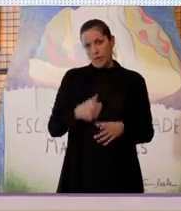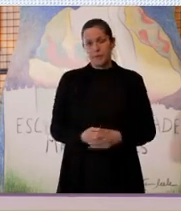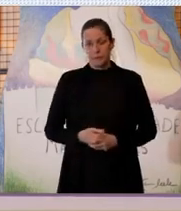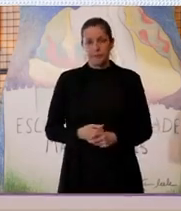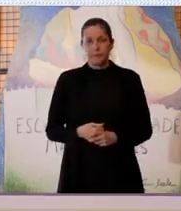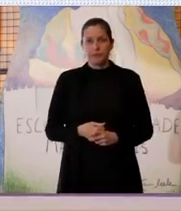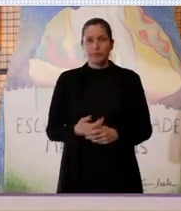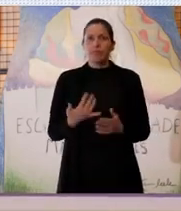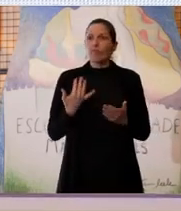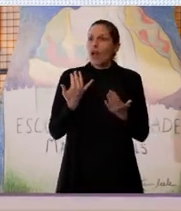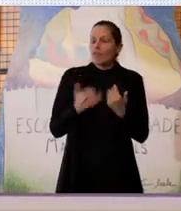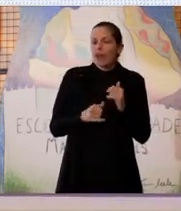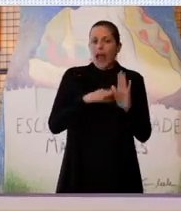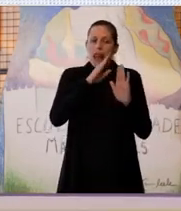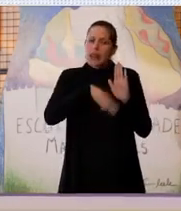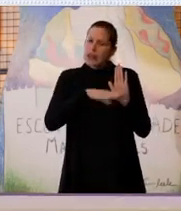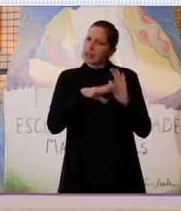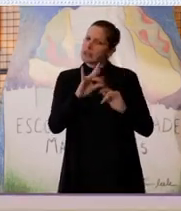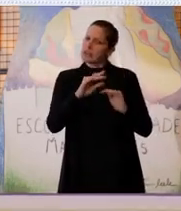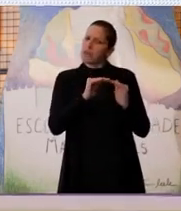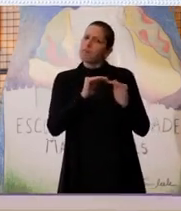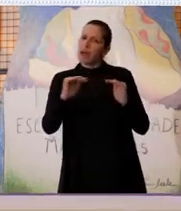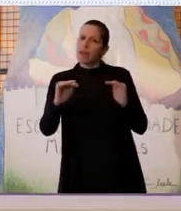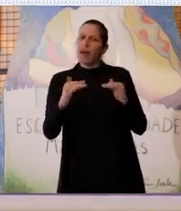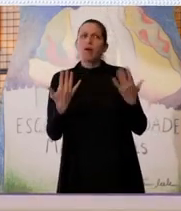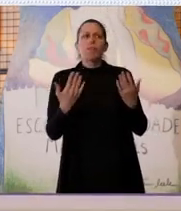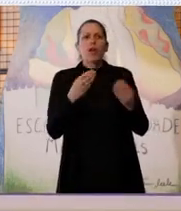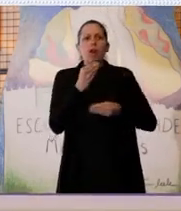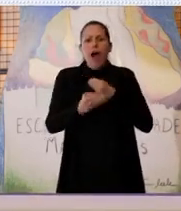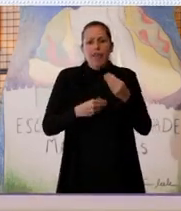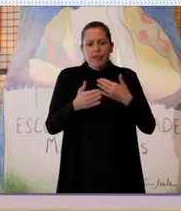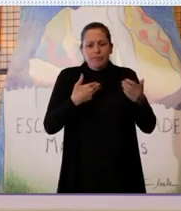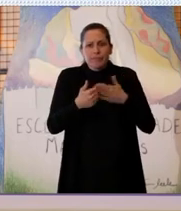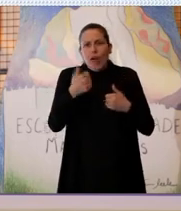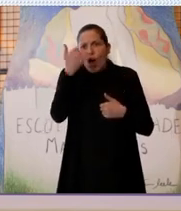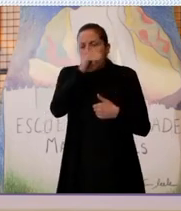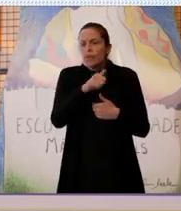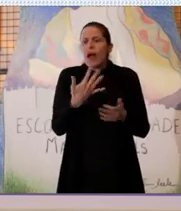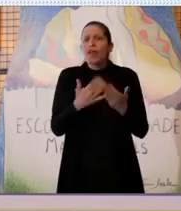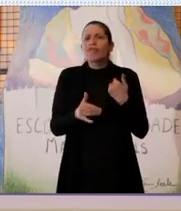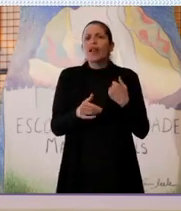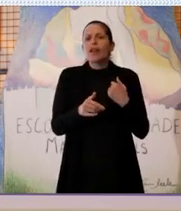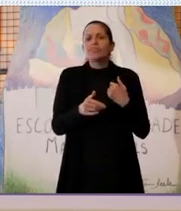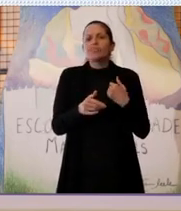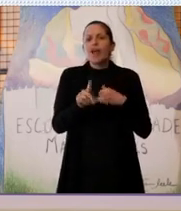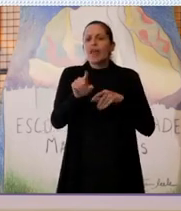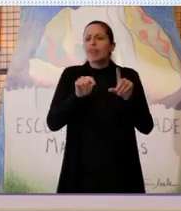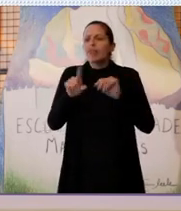la lista aunque sean paritarias si la siguen haciendo hombres y siendo ellos los que eligen Quién es